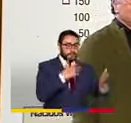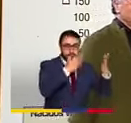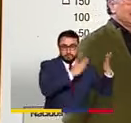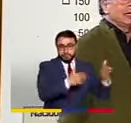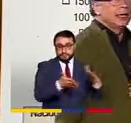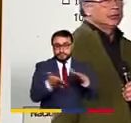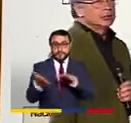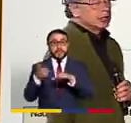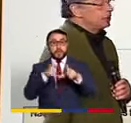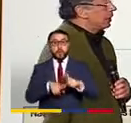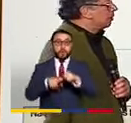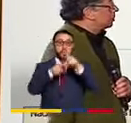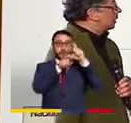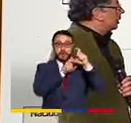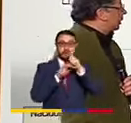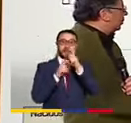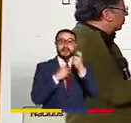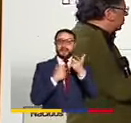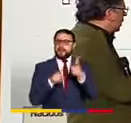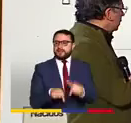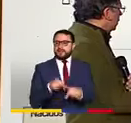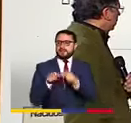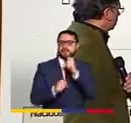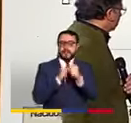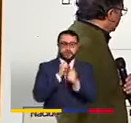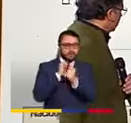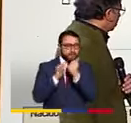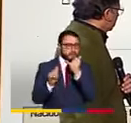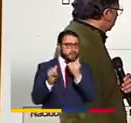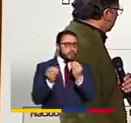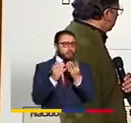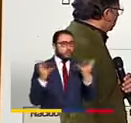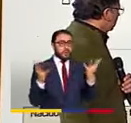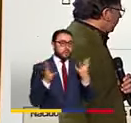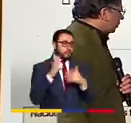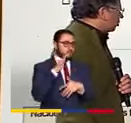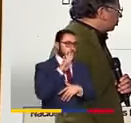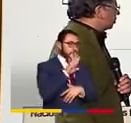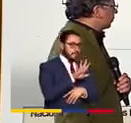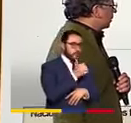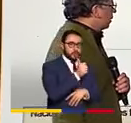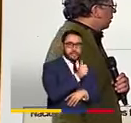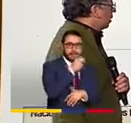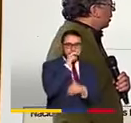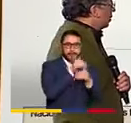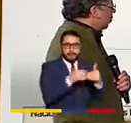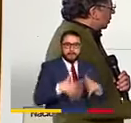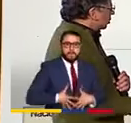perinatal Guajira, año terminado, 510 niños bebés murieron, fetos,